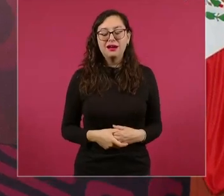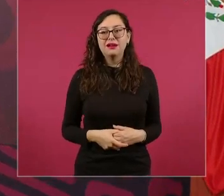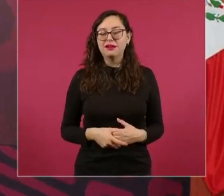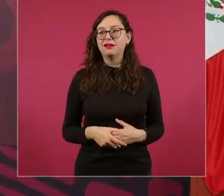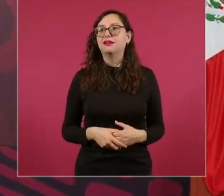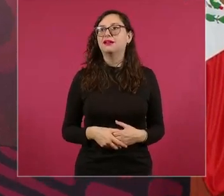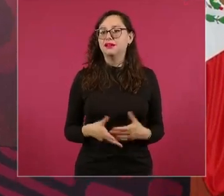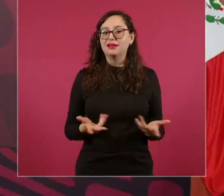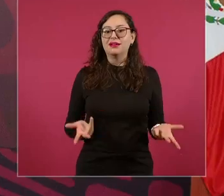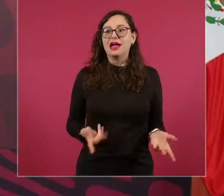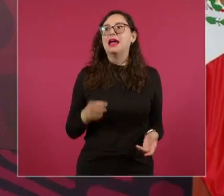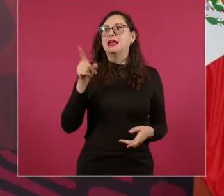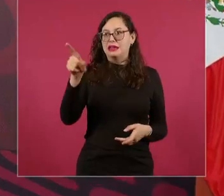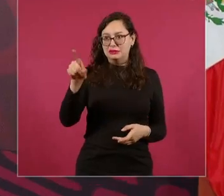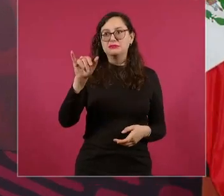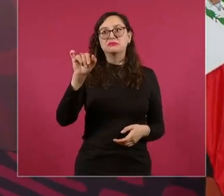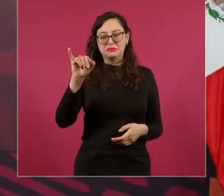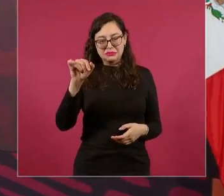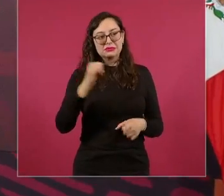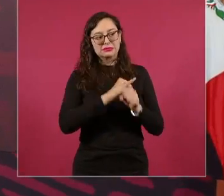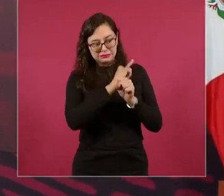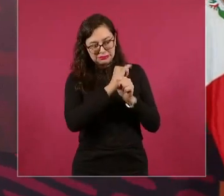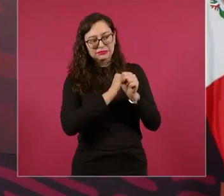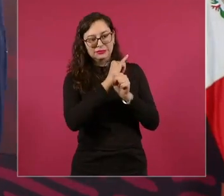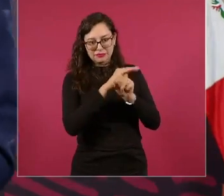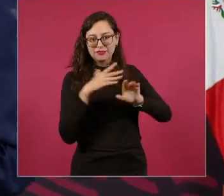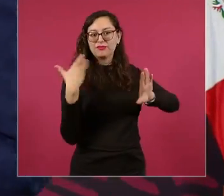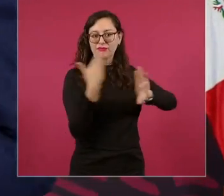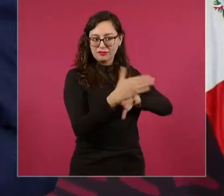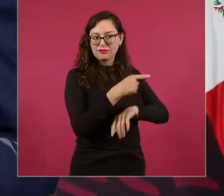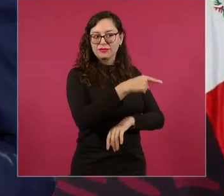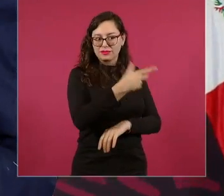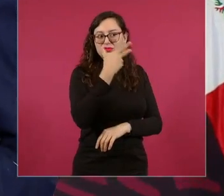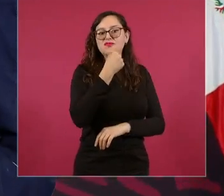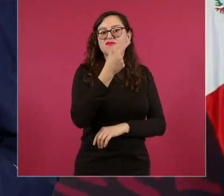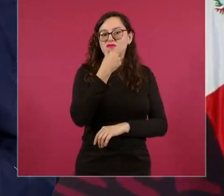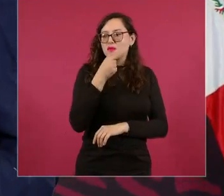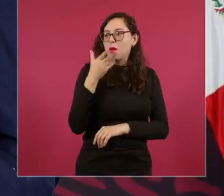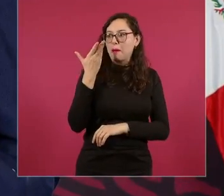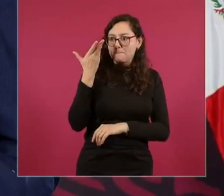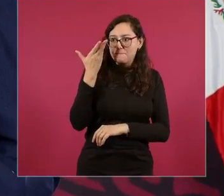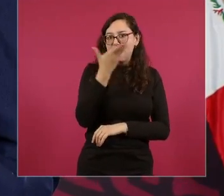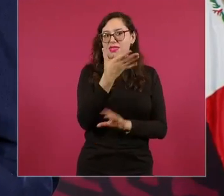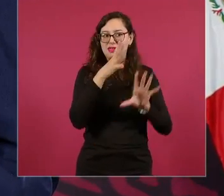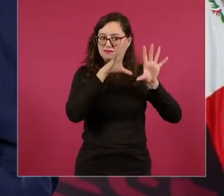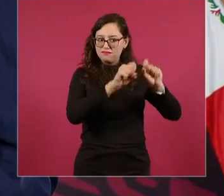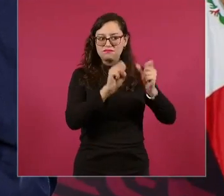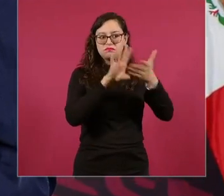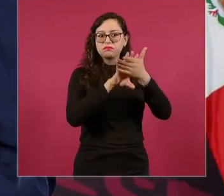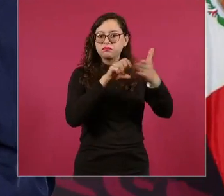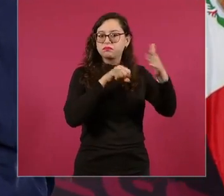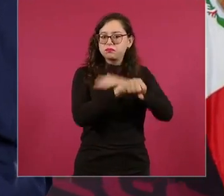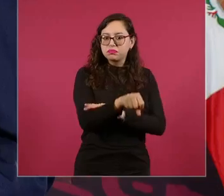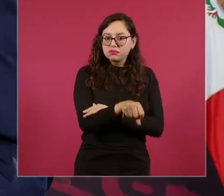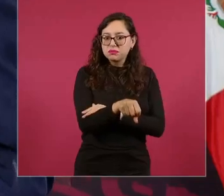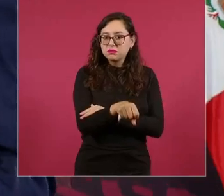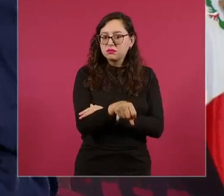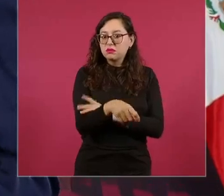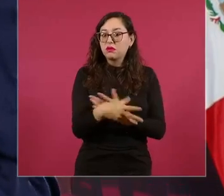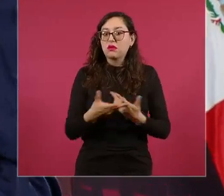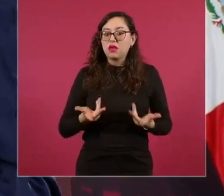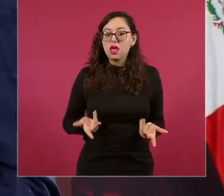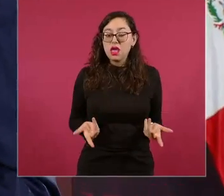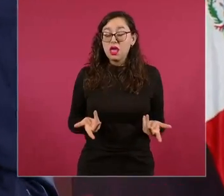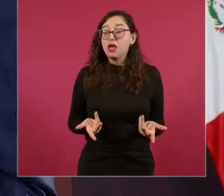investigación y que iban a solicitar orden de aprehensión. O sea, él